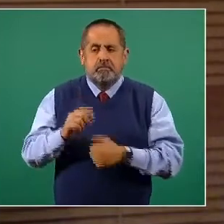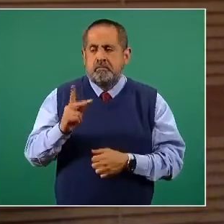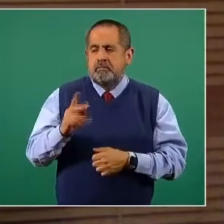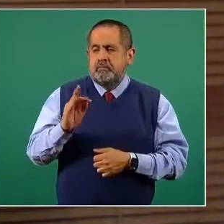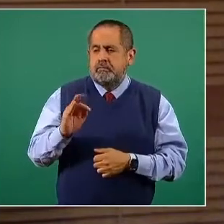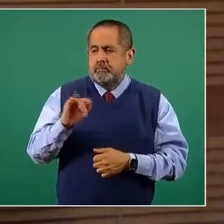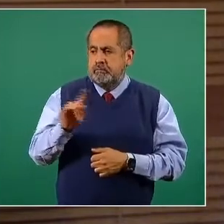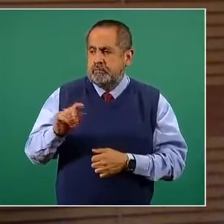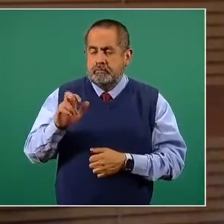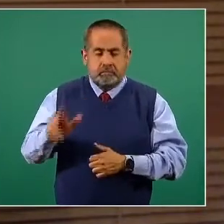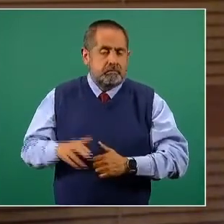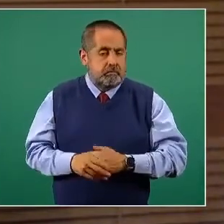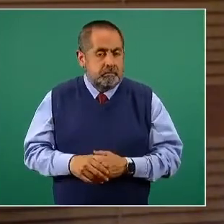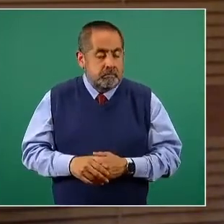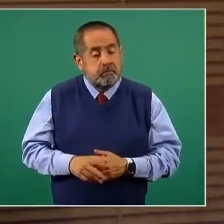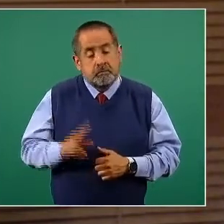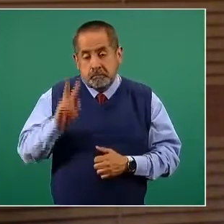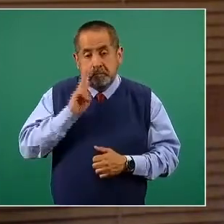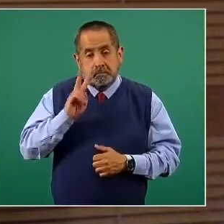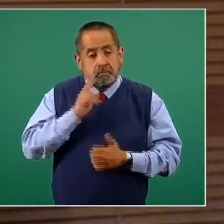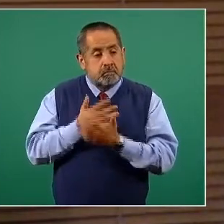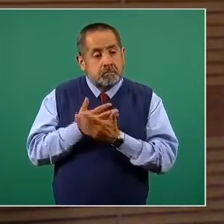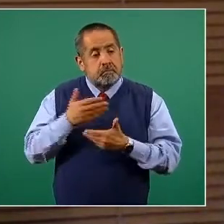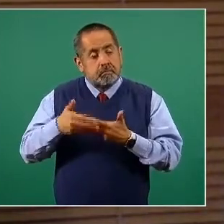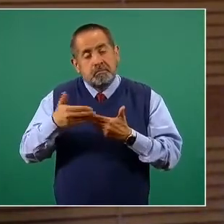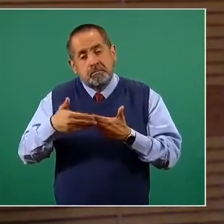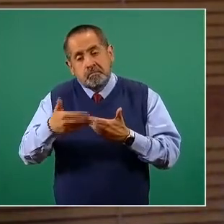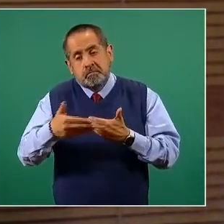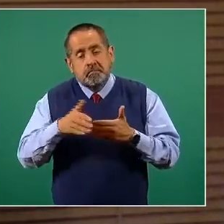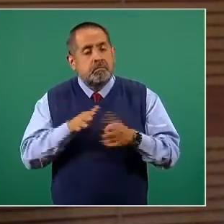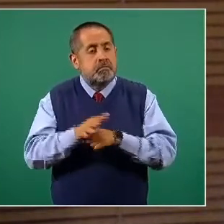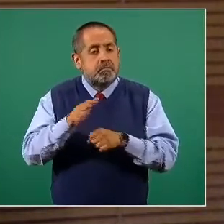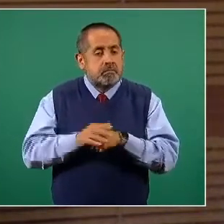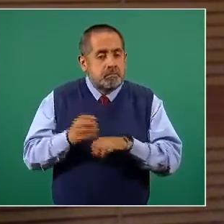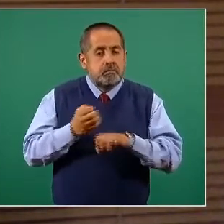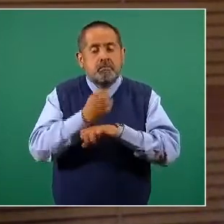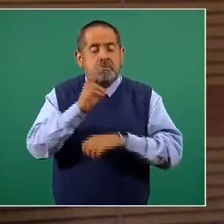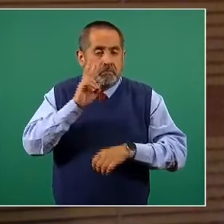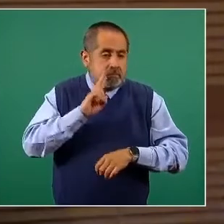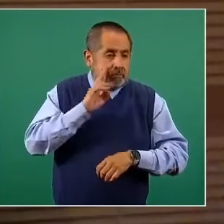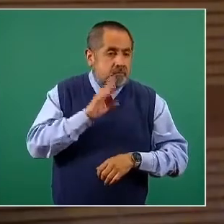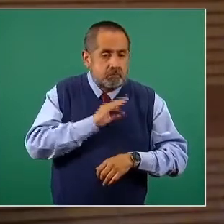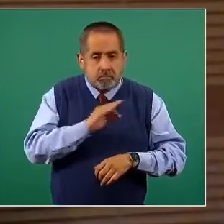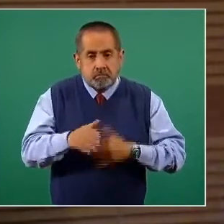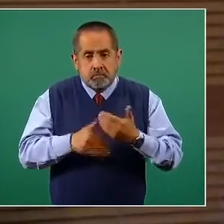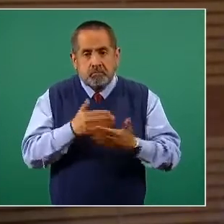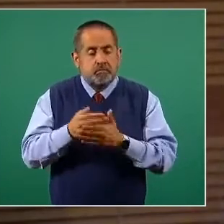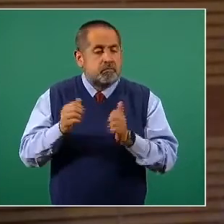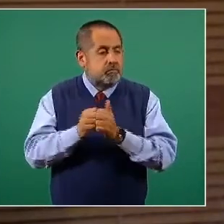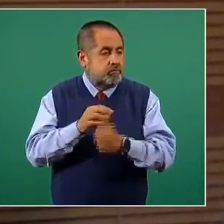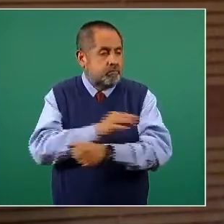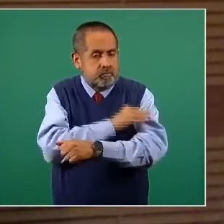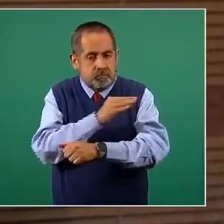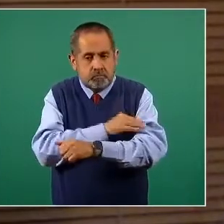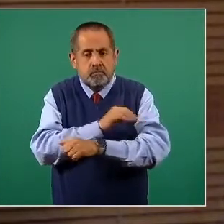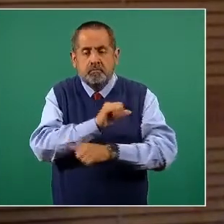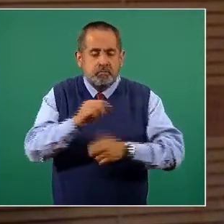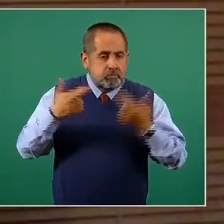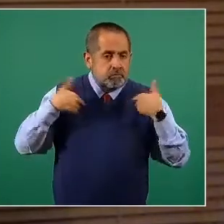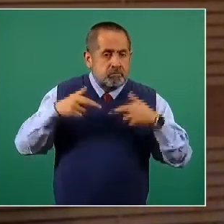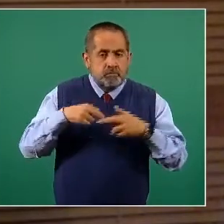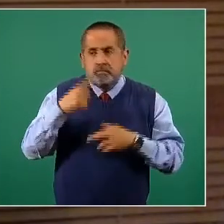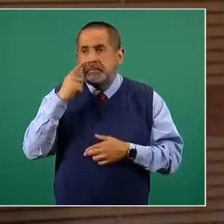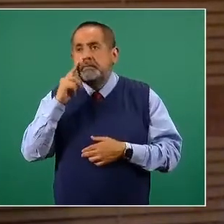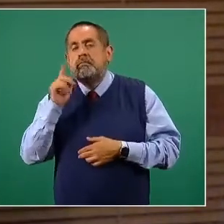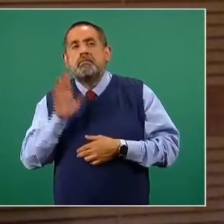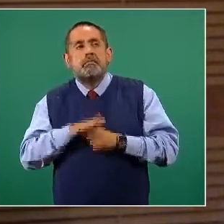Estamos evaluando las entidades que puedan iniciar también con una vacunación en maestros, pero solo